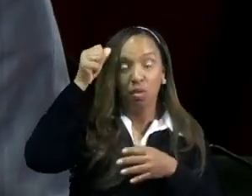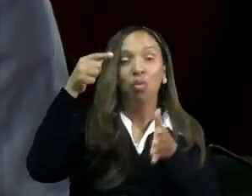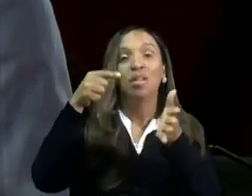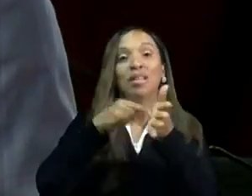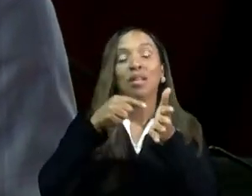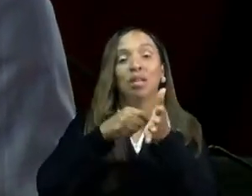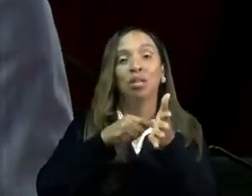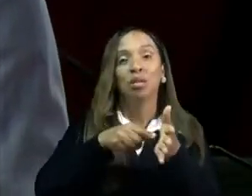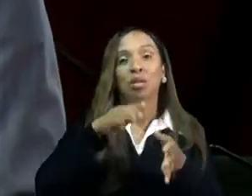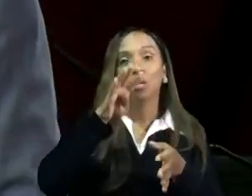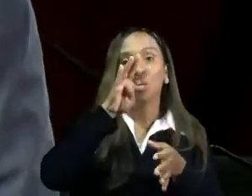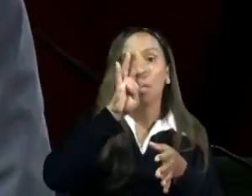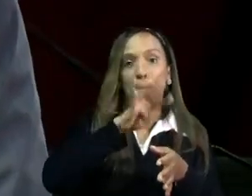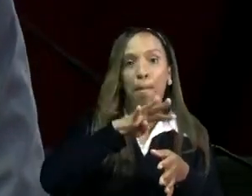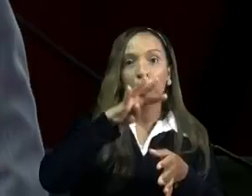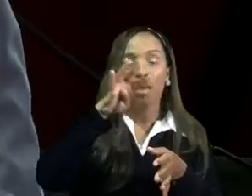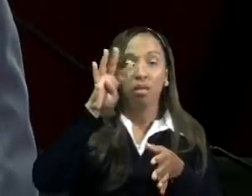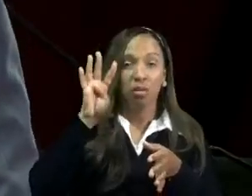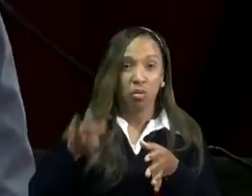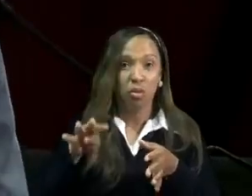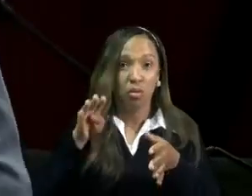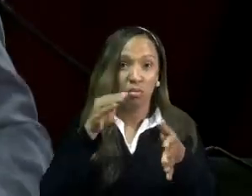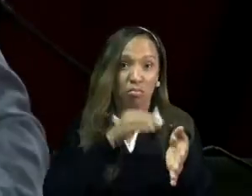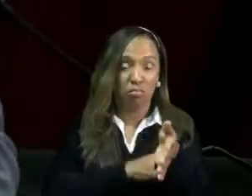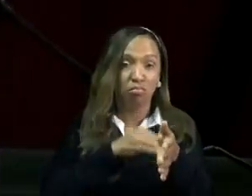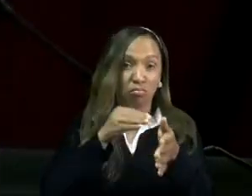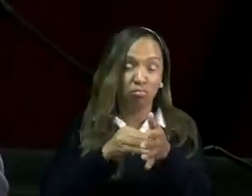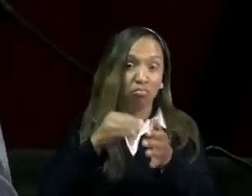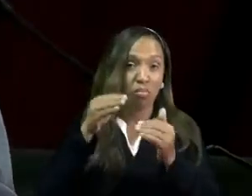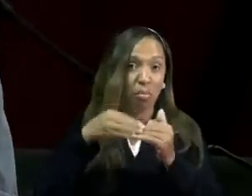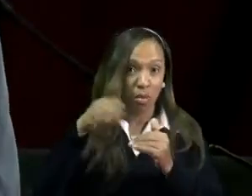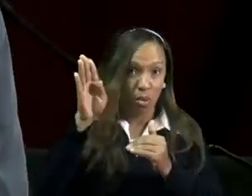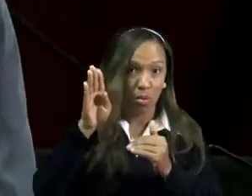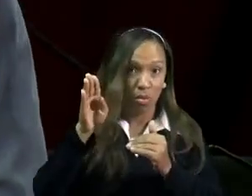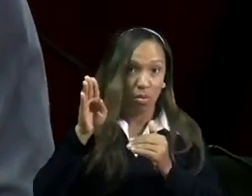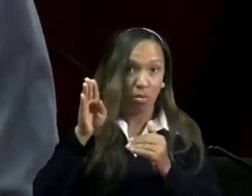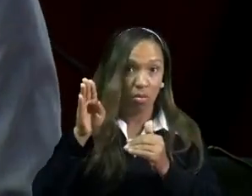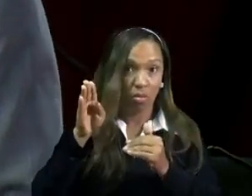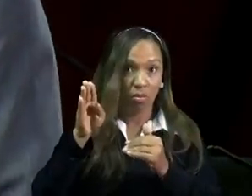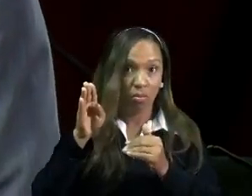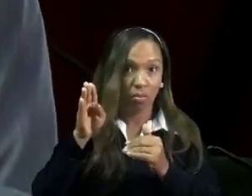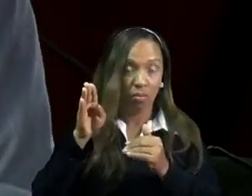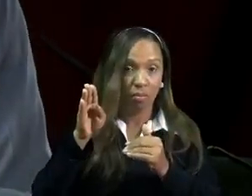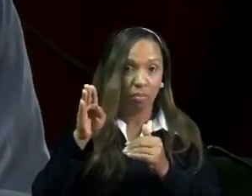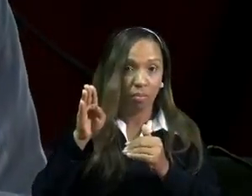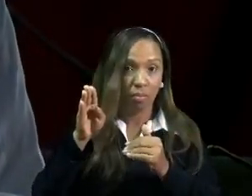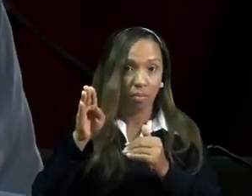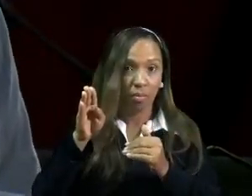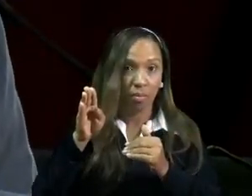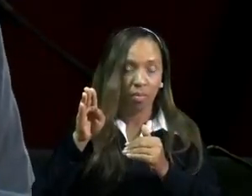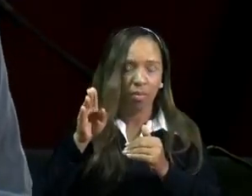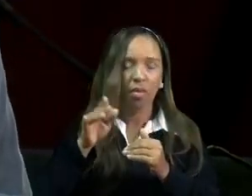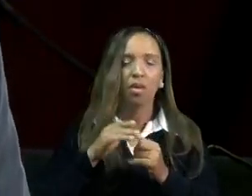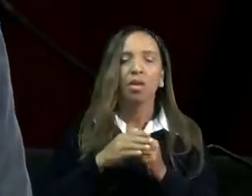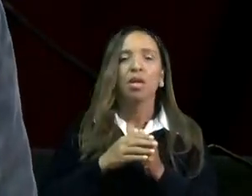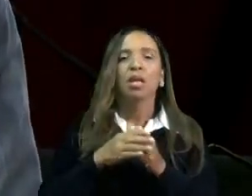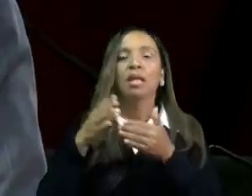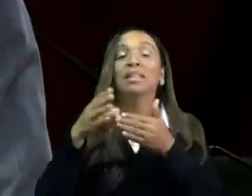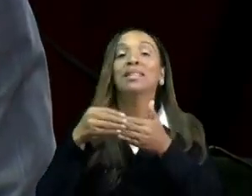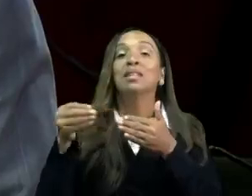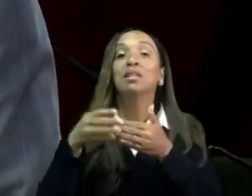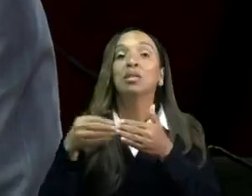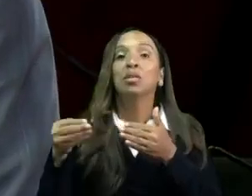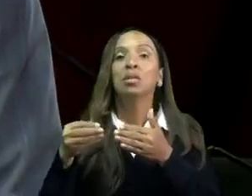tenemos en unos 73, 74, 75 millones, 75.000 millones, dependiendo la fuente. Eso es